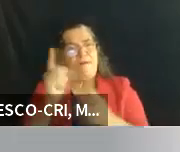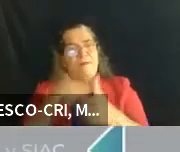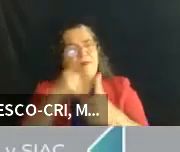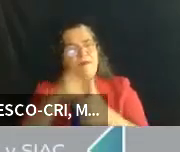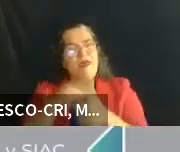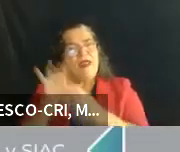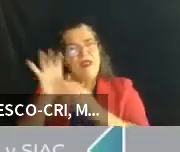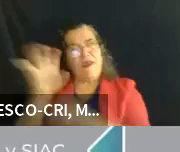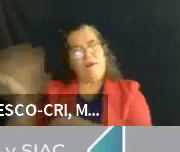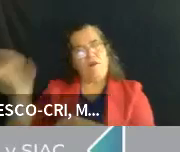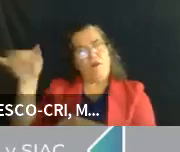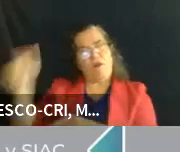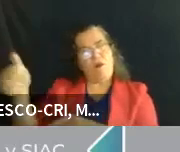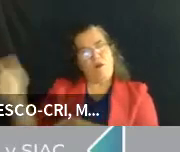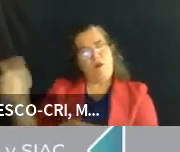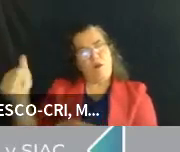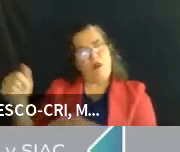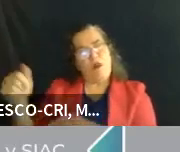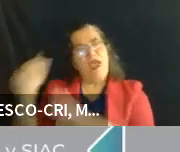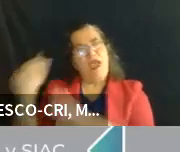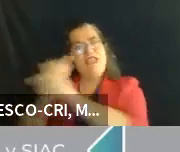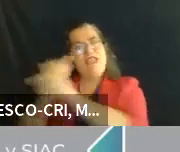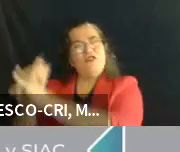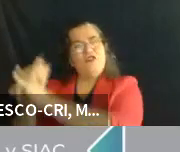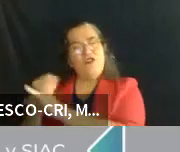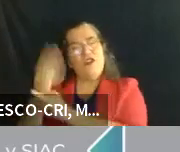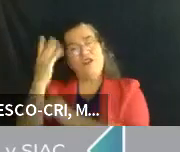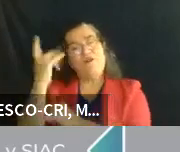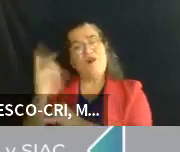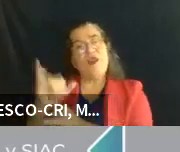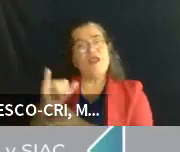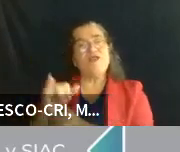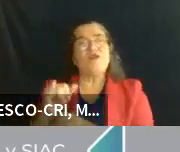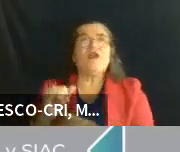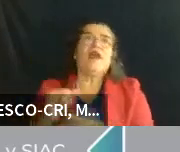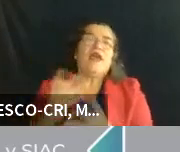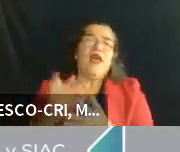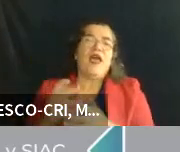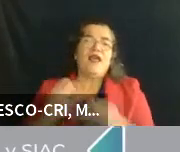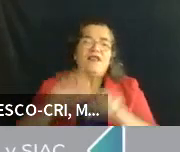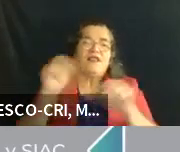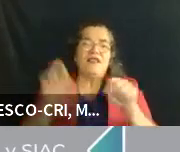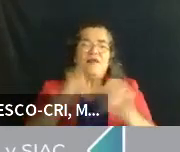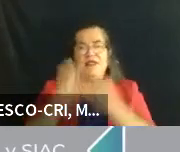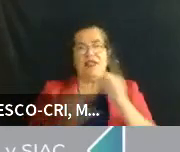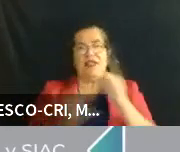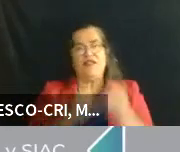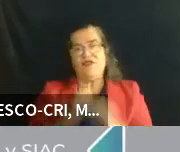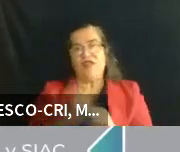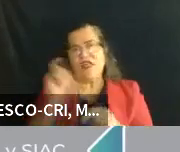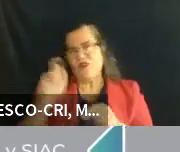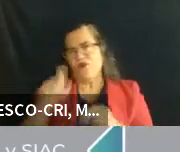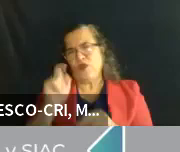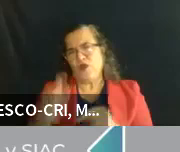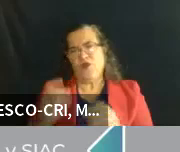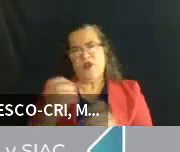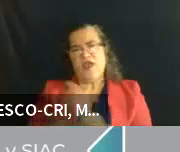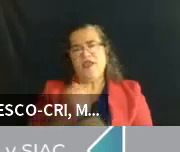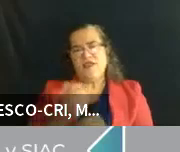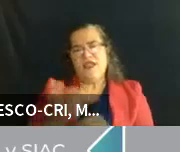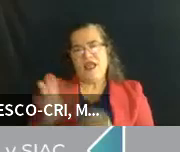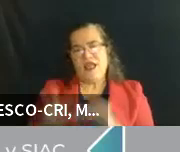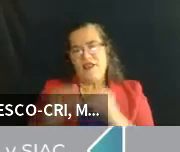una apuesta grande a la creación cada vez más de los sistemas internos de aseguramiento de la calidad. En una segunda y